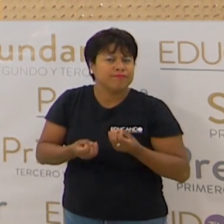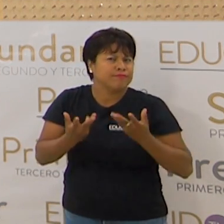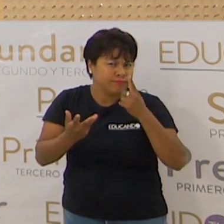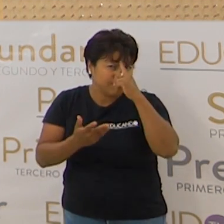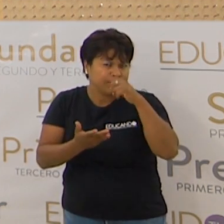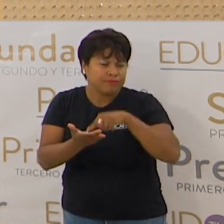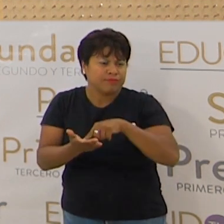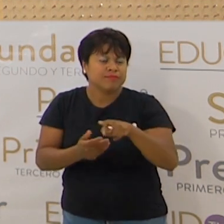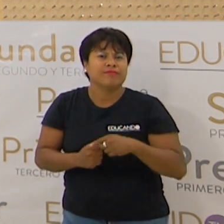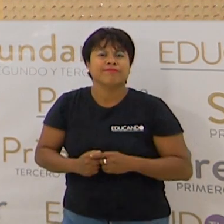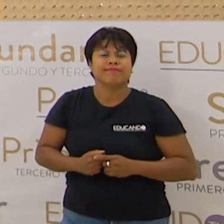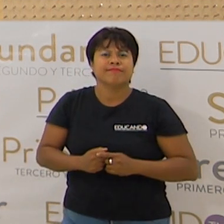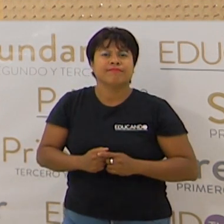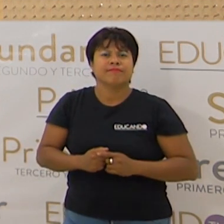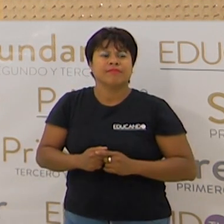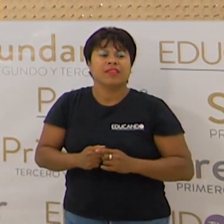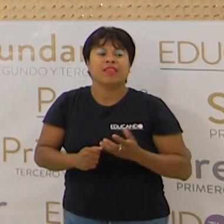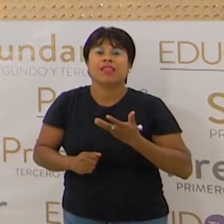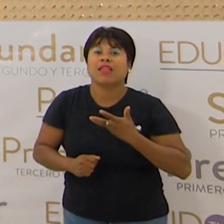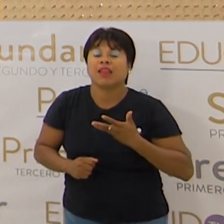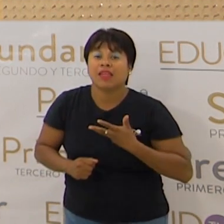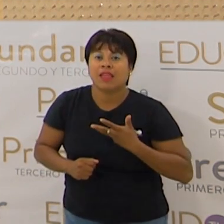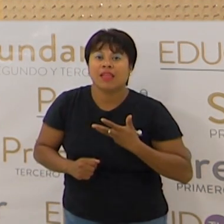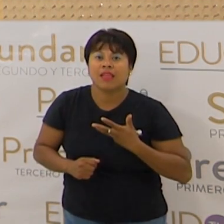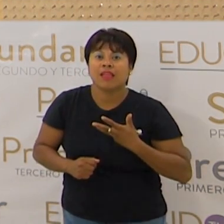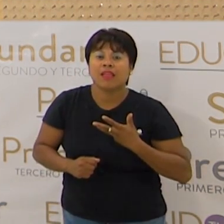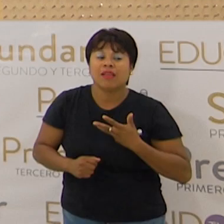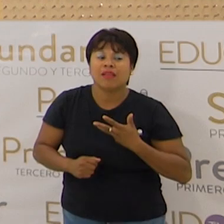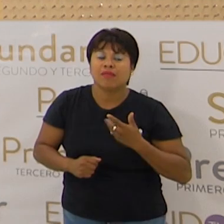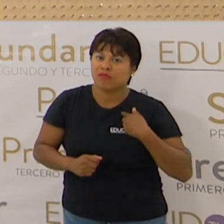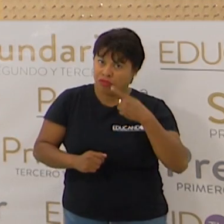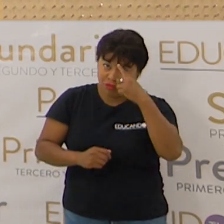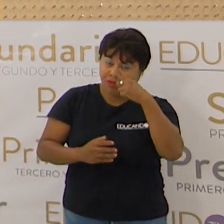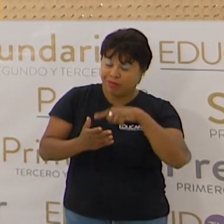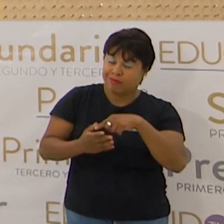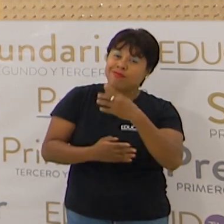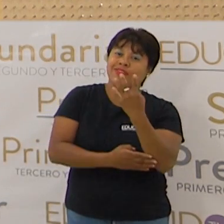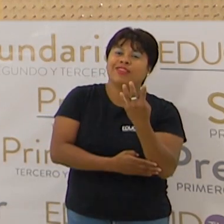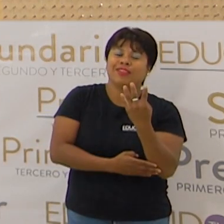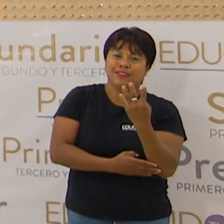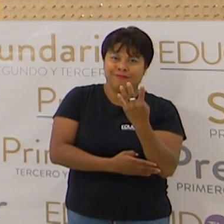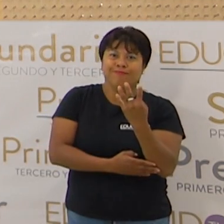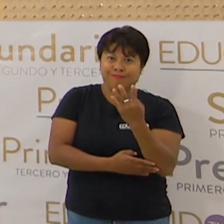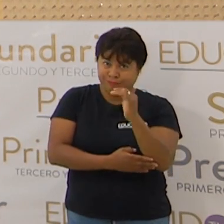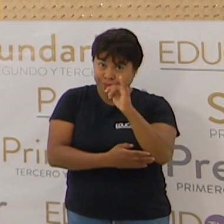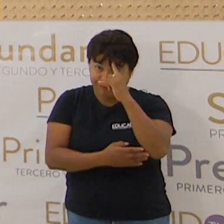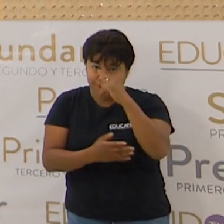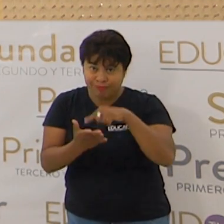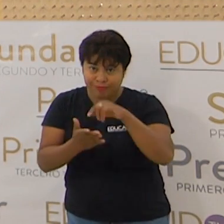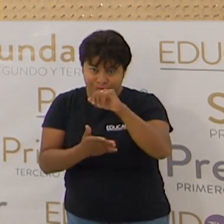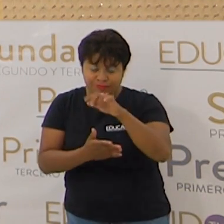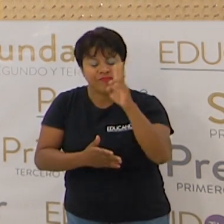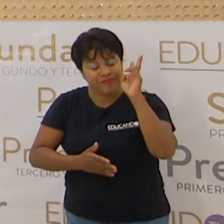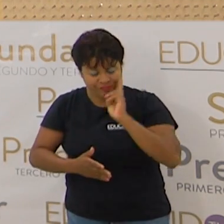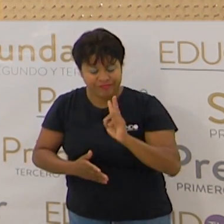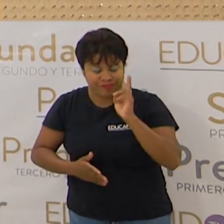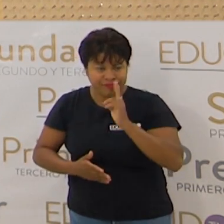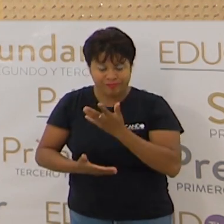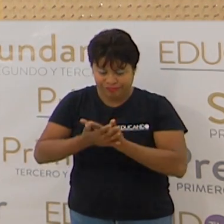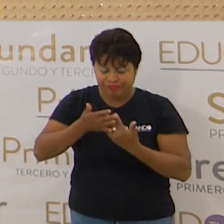¿Cuántas crees? ¿Tendrían? Yo creo que 4. ¿Crees que sí? Vamos a